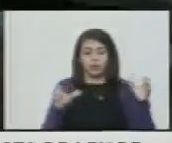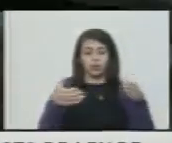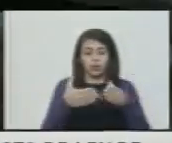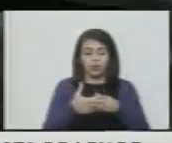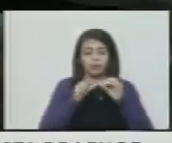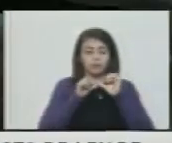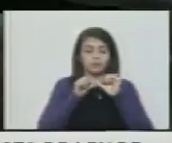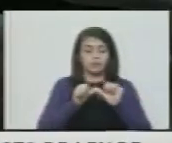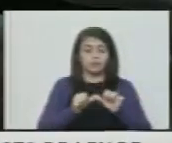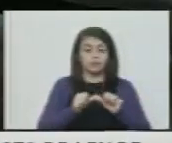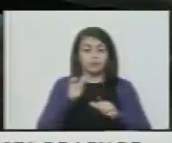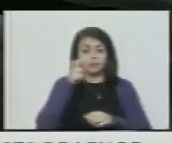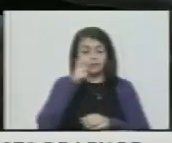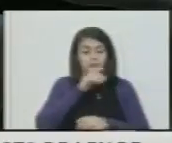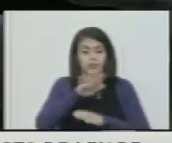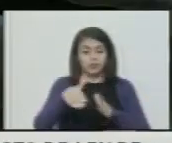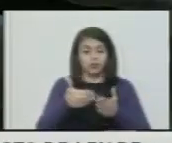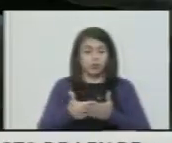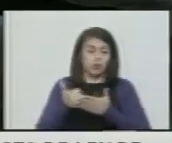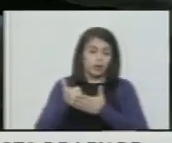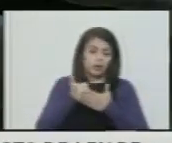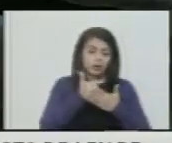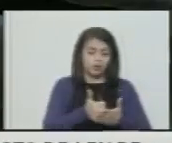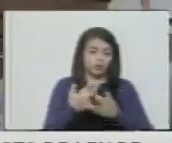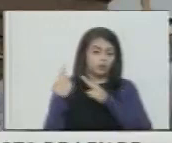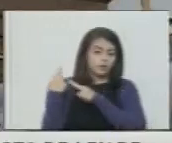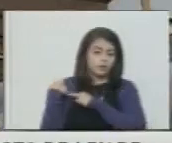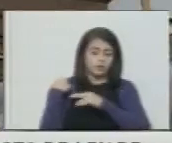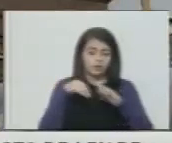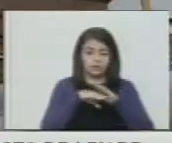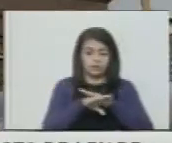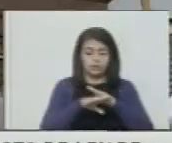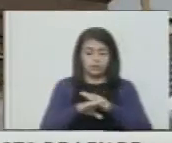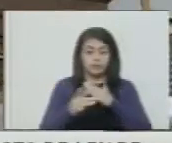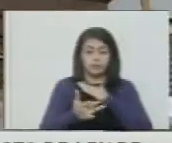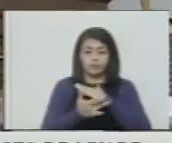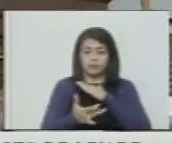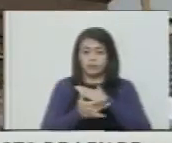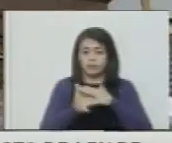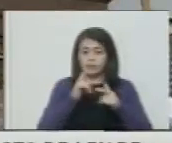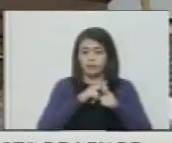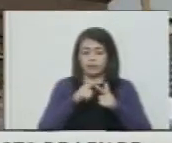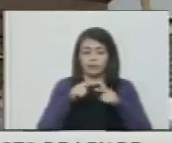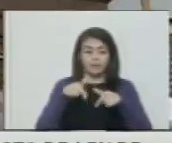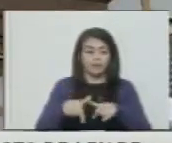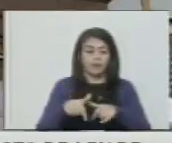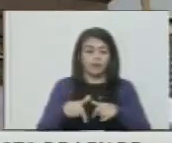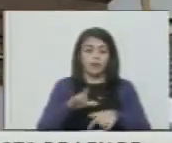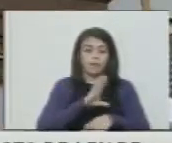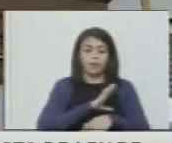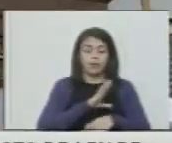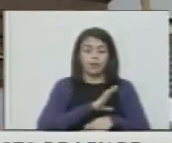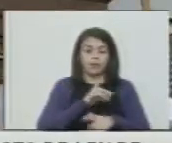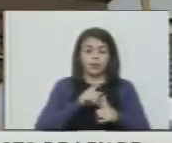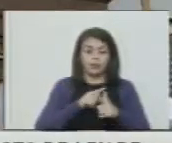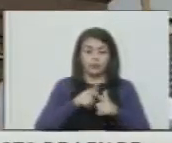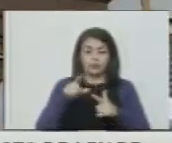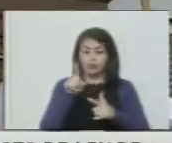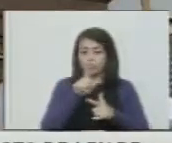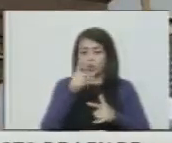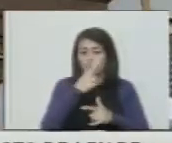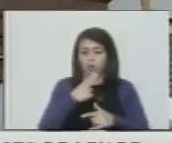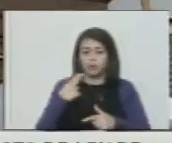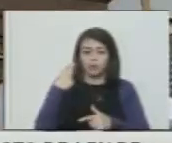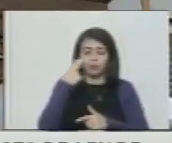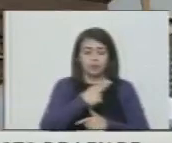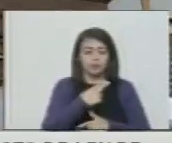constitución, mantenimiento, cobertura y representación de las reservas técnicas y del patrimonio propio,